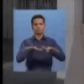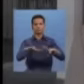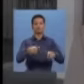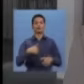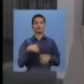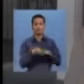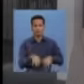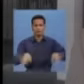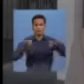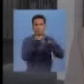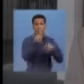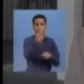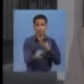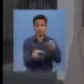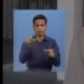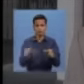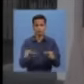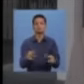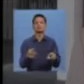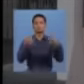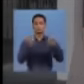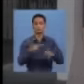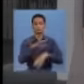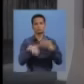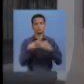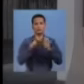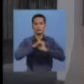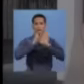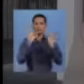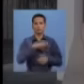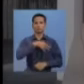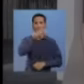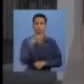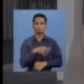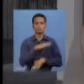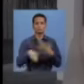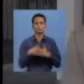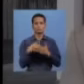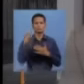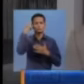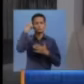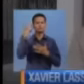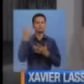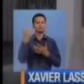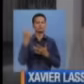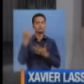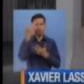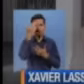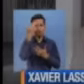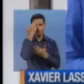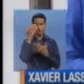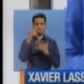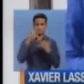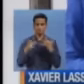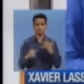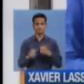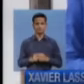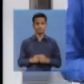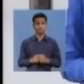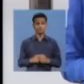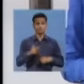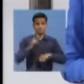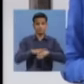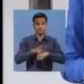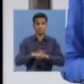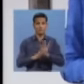que esas personas también actúen con absoluta transparencia y honestidad, con reflexiones teóricas de principios. Para las